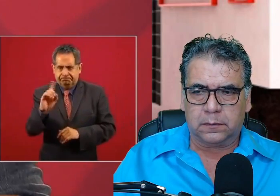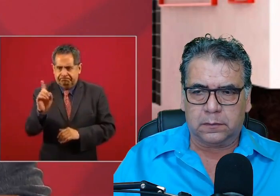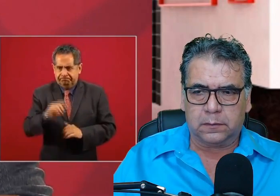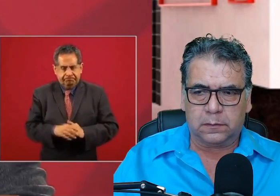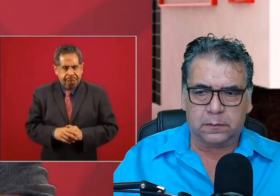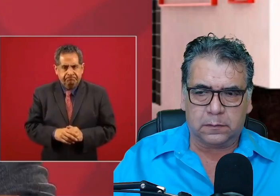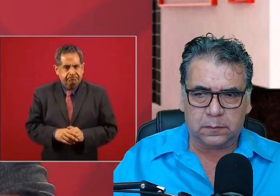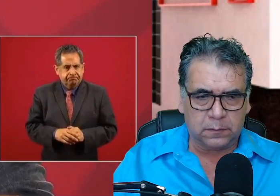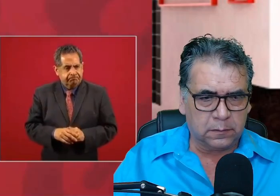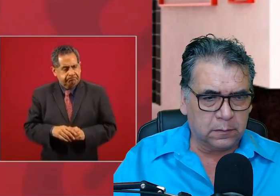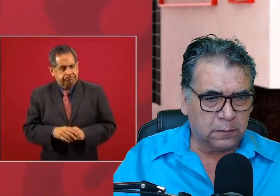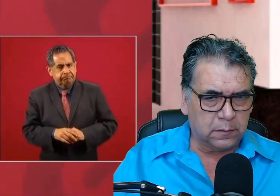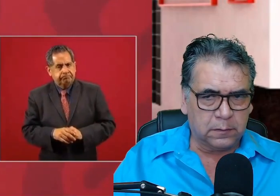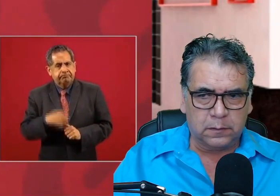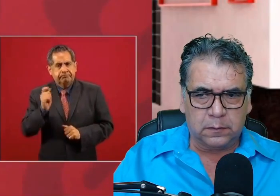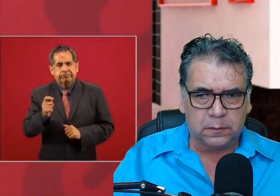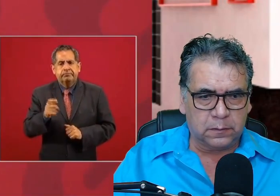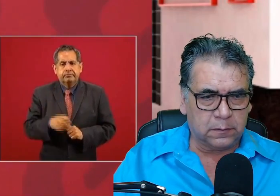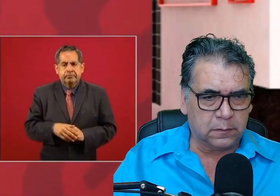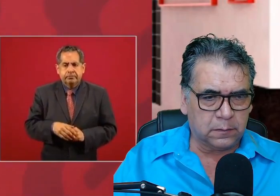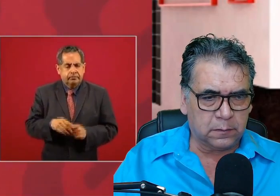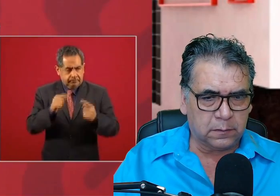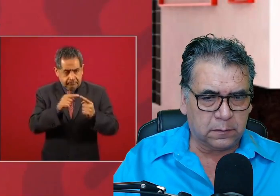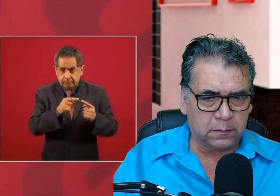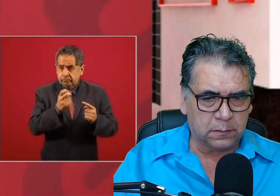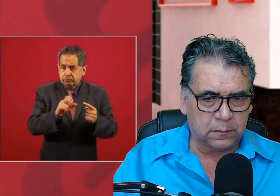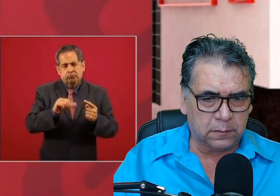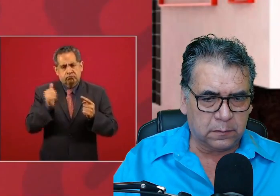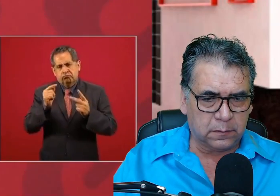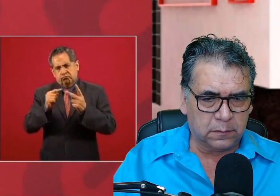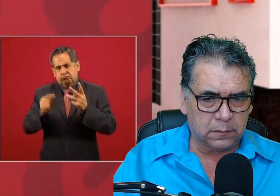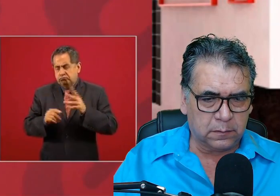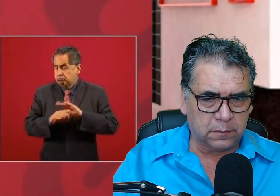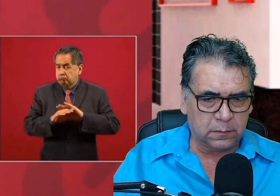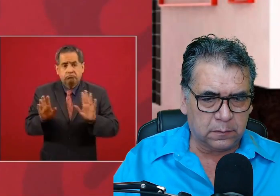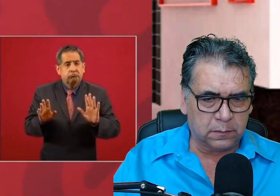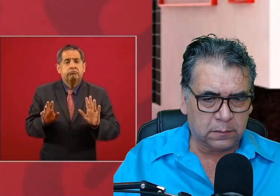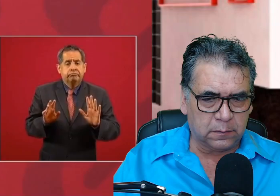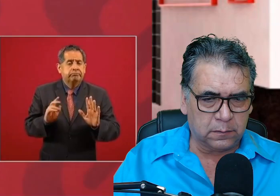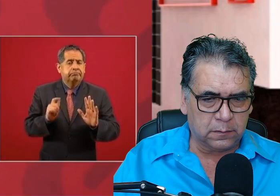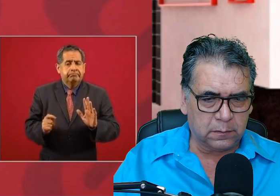Este asunto, como otros, se